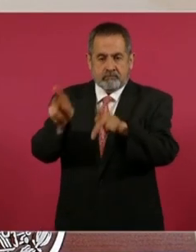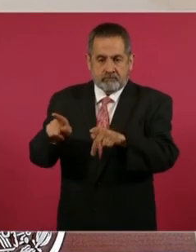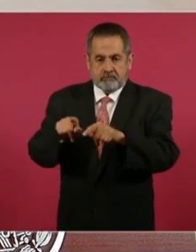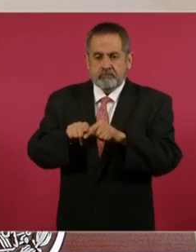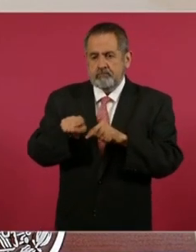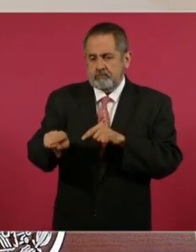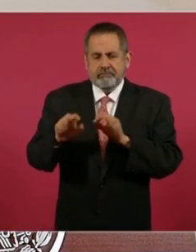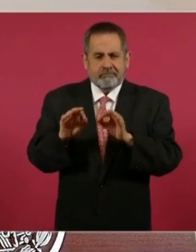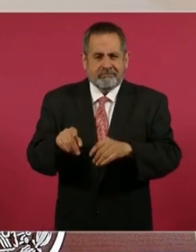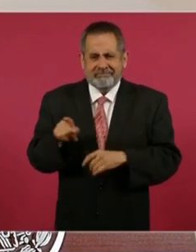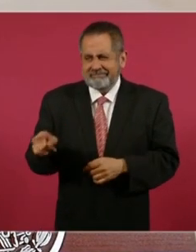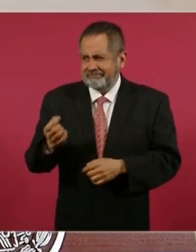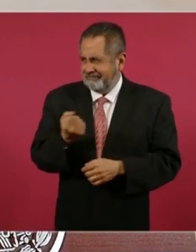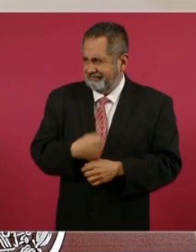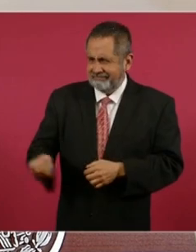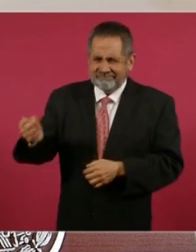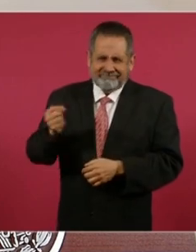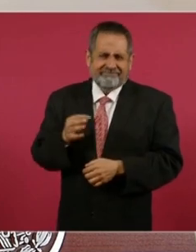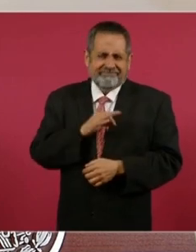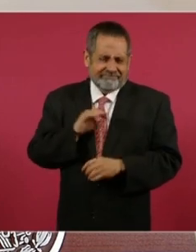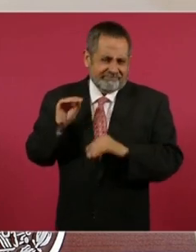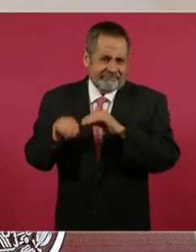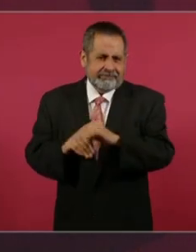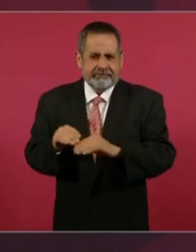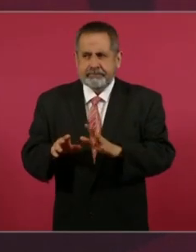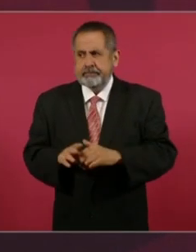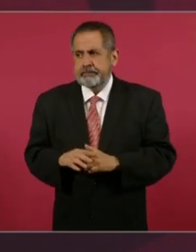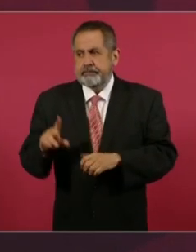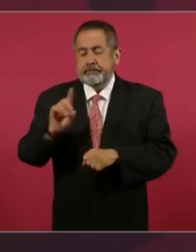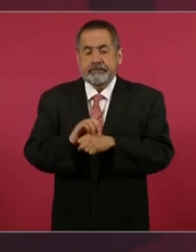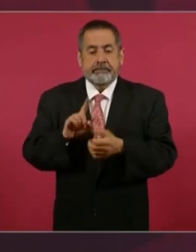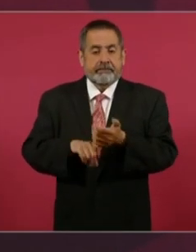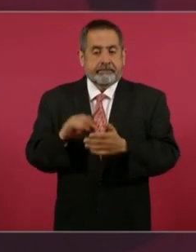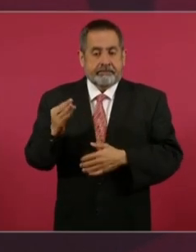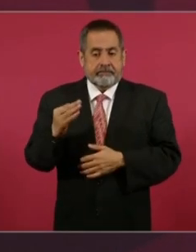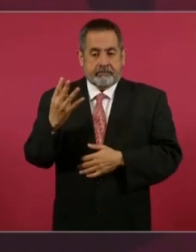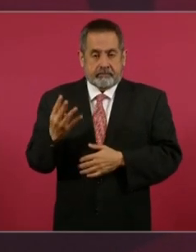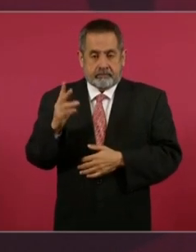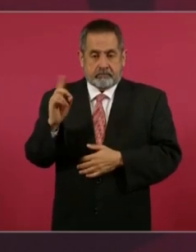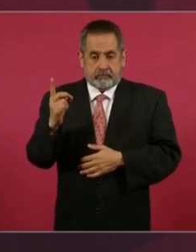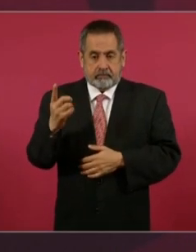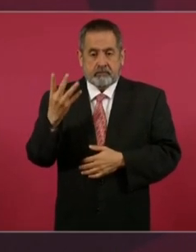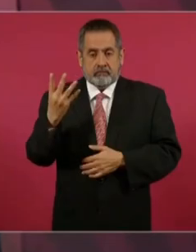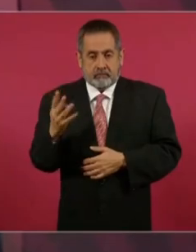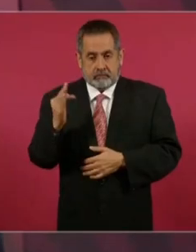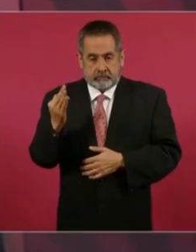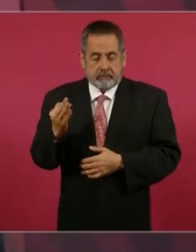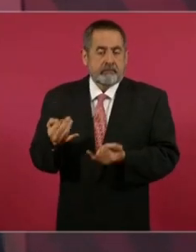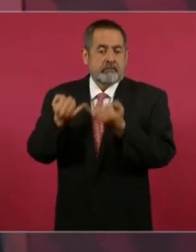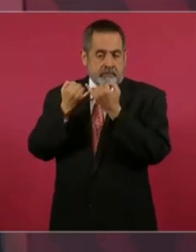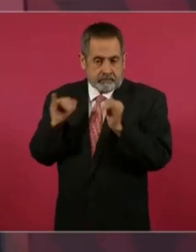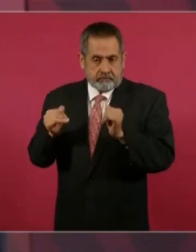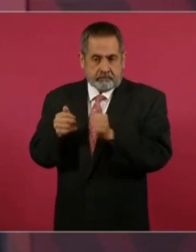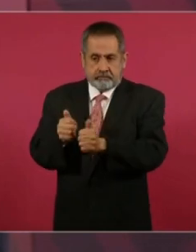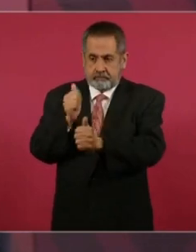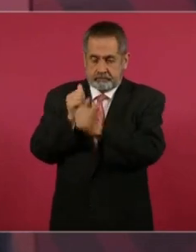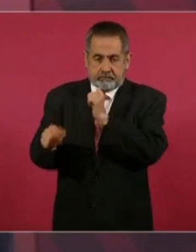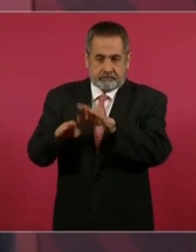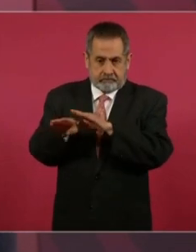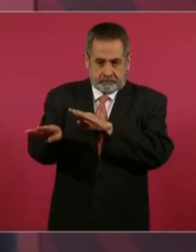pero son muy buenos. Entonces, el 4 de febrero, domingo 4 de febrero, inauguramos la